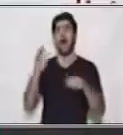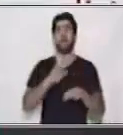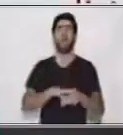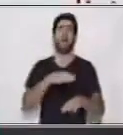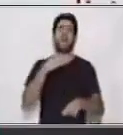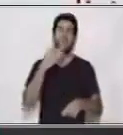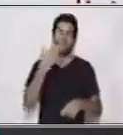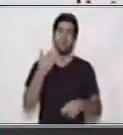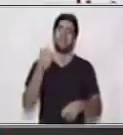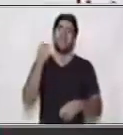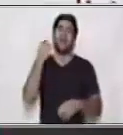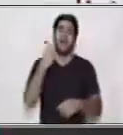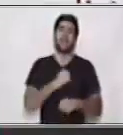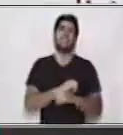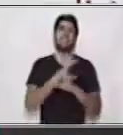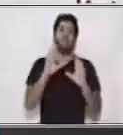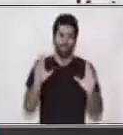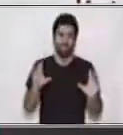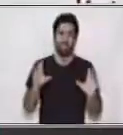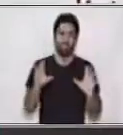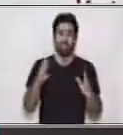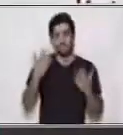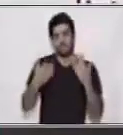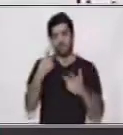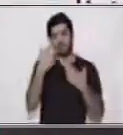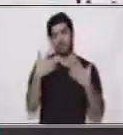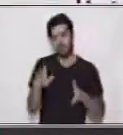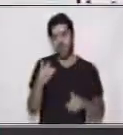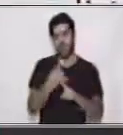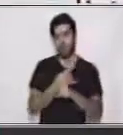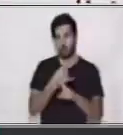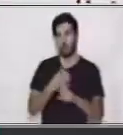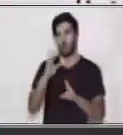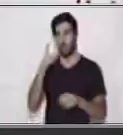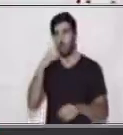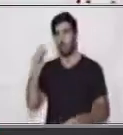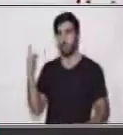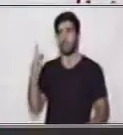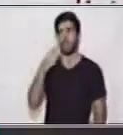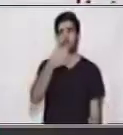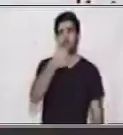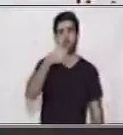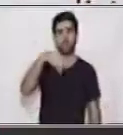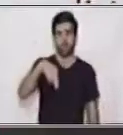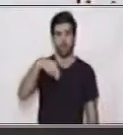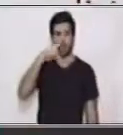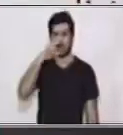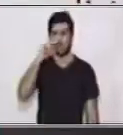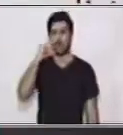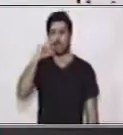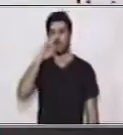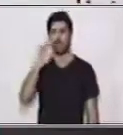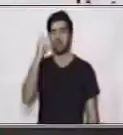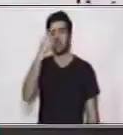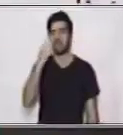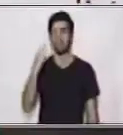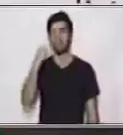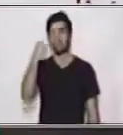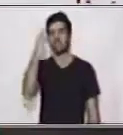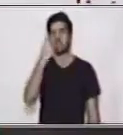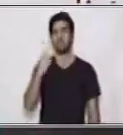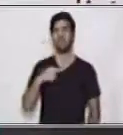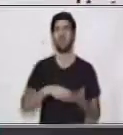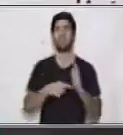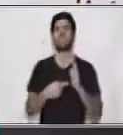incluso tú en algún momento las has aplicado. La antítesis son palabras o frases que expresan